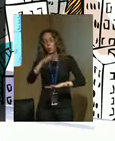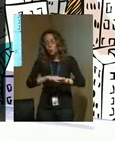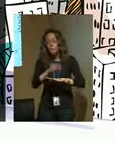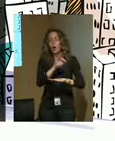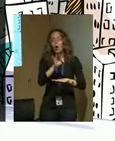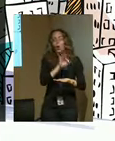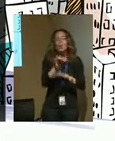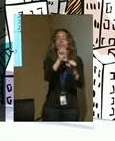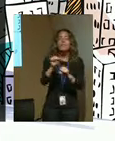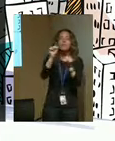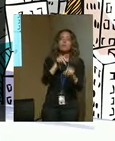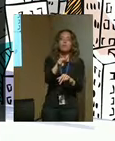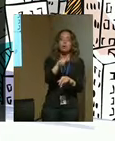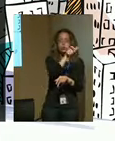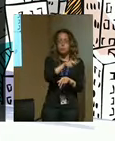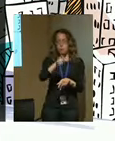con discapacidad y en este caso